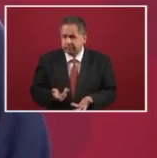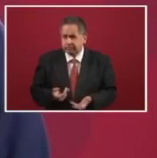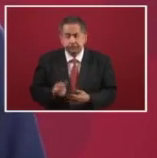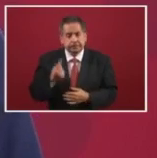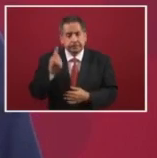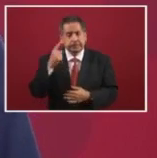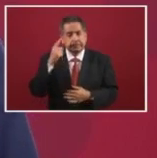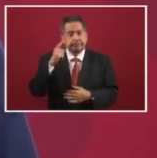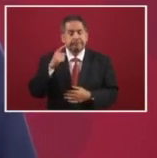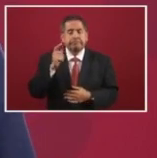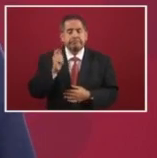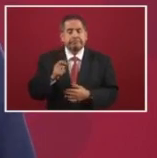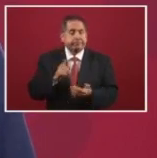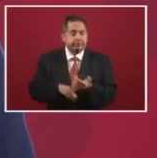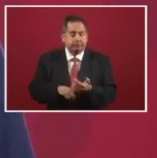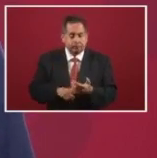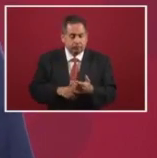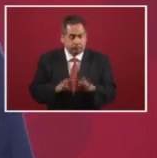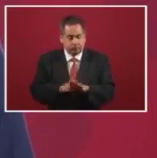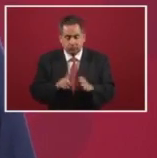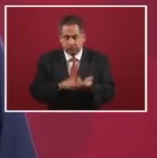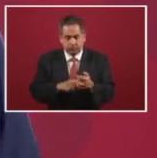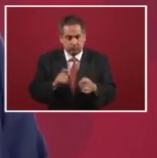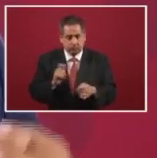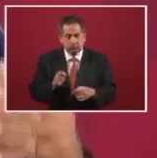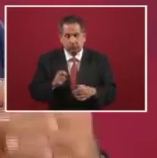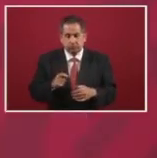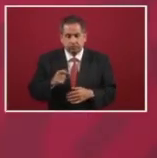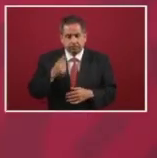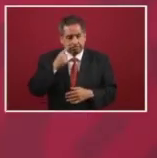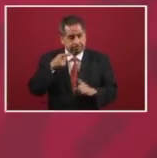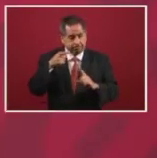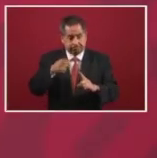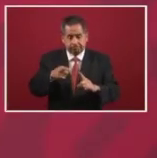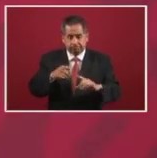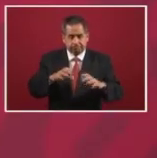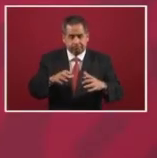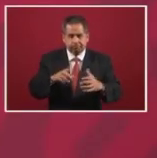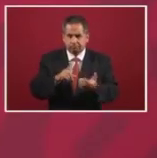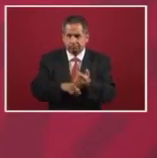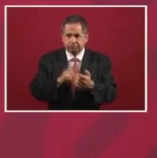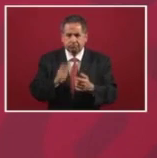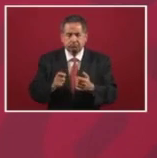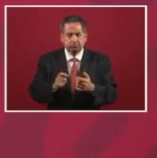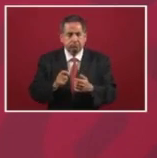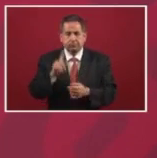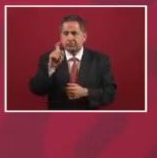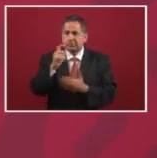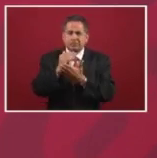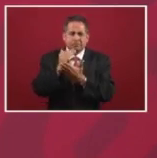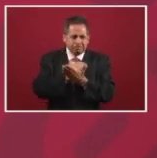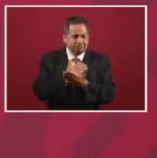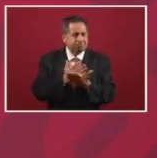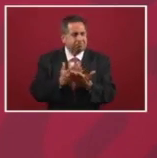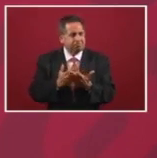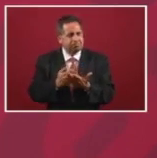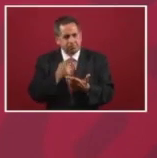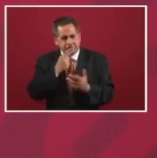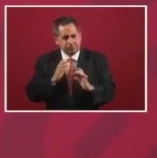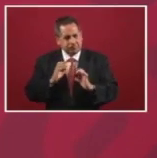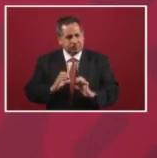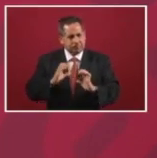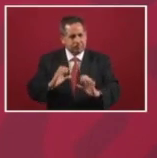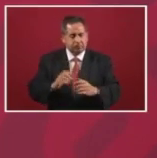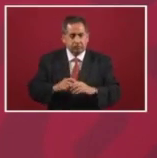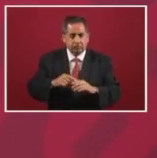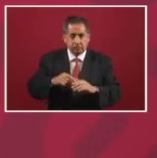para que se consuma para esas actividades productivas menos agua, que se cuiden